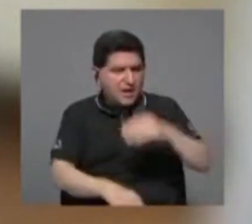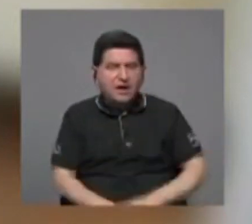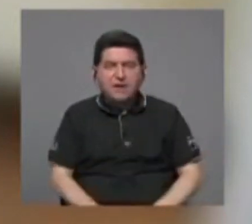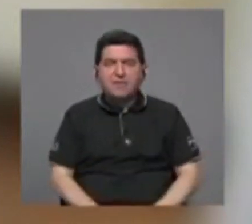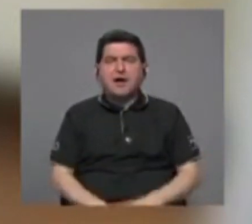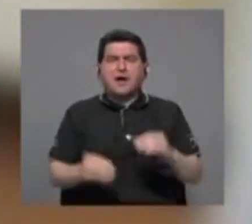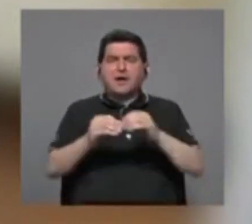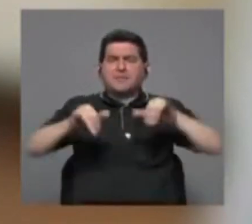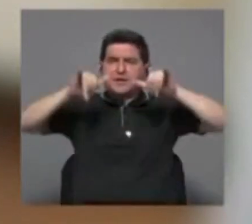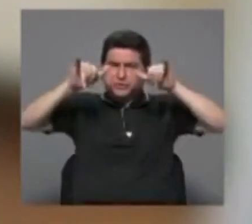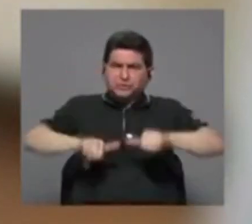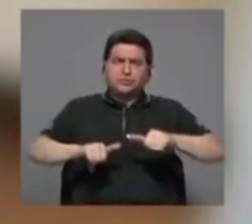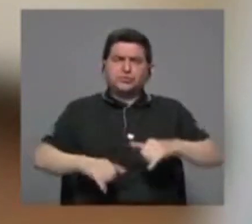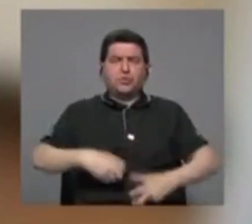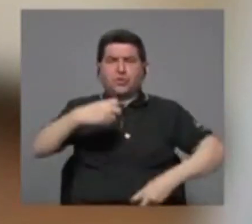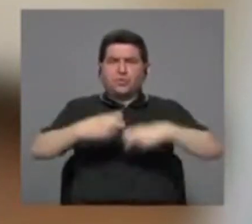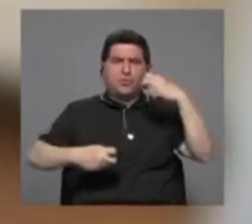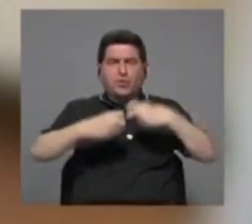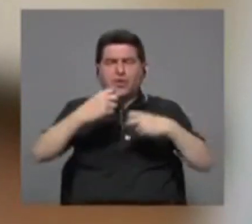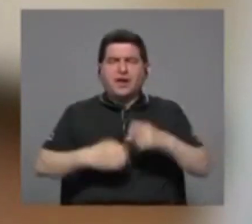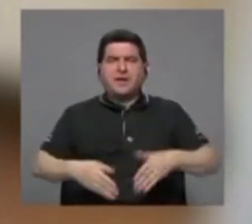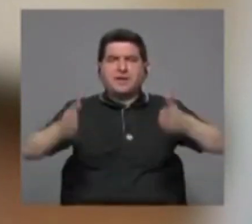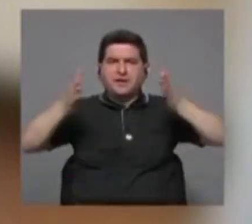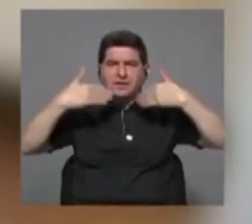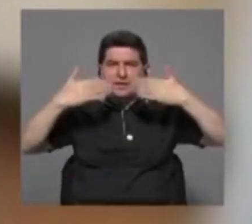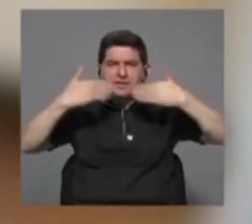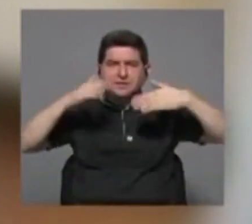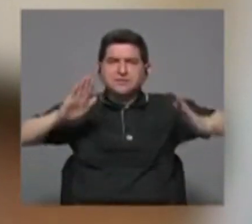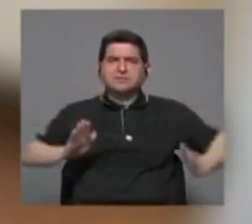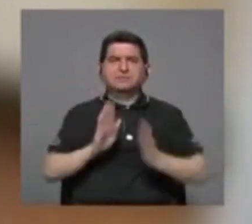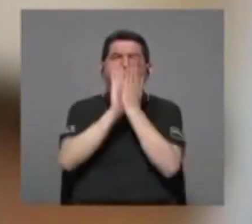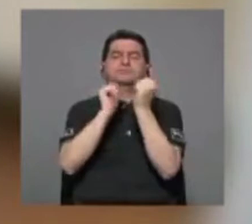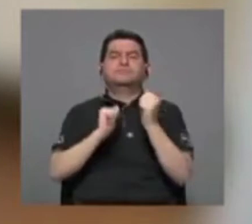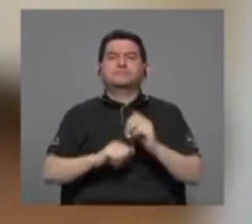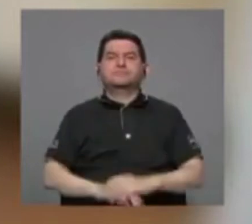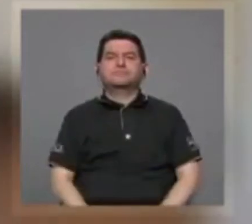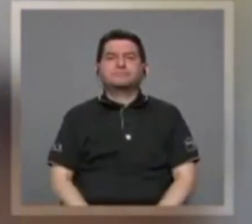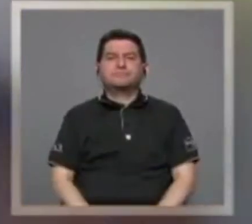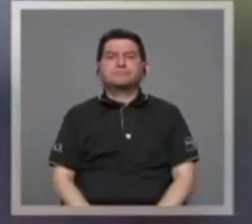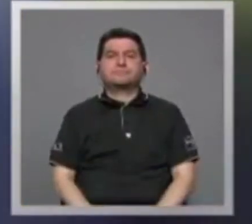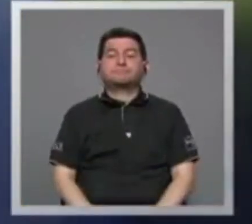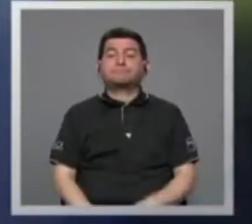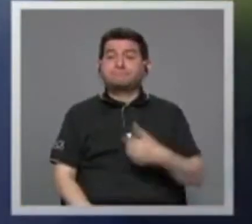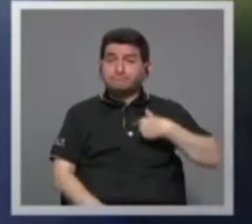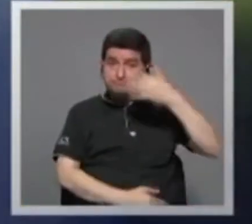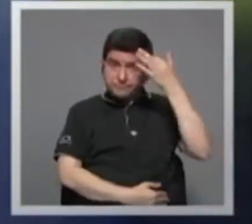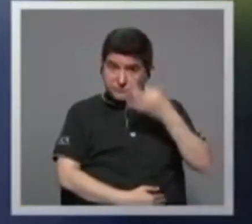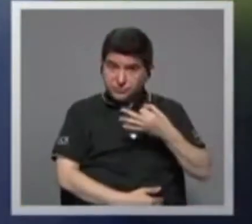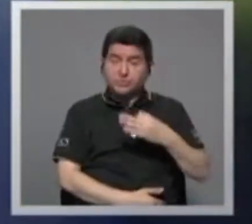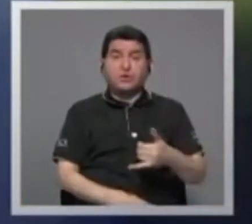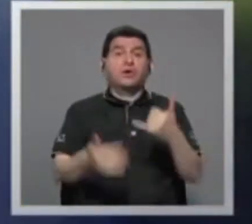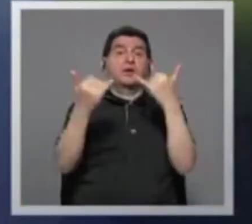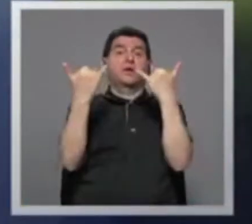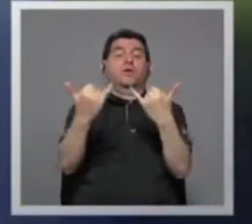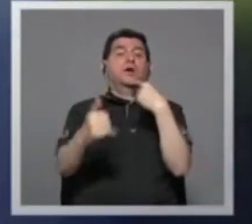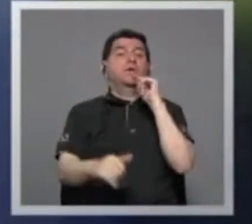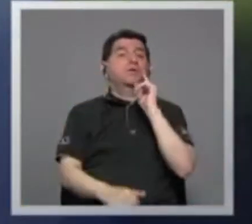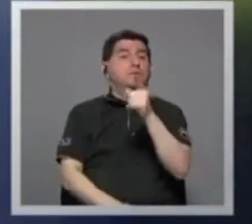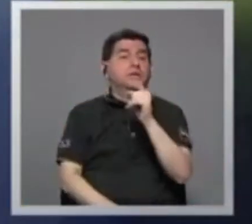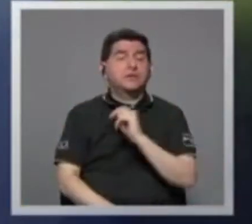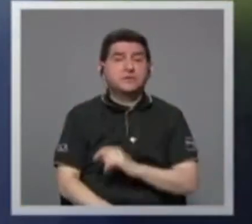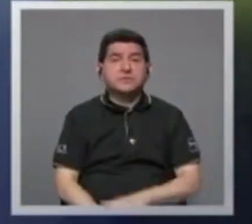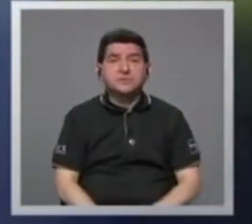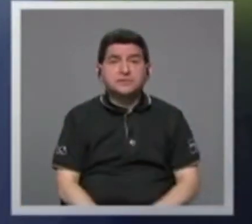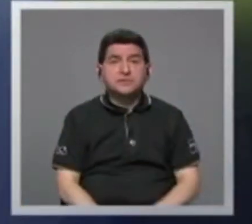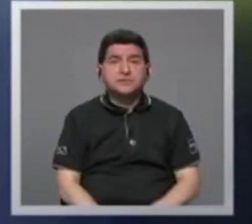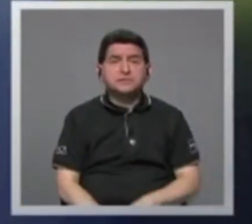sostenible debido a la crisis climática que enfrentamos. Me parece a mí, y ahora que lo decía,